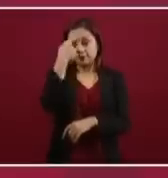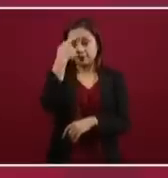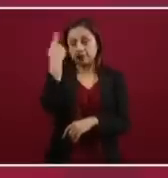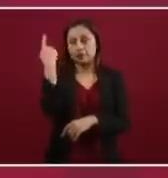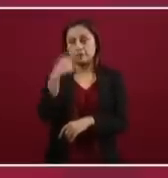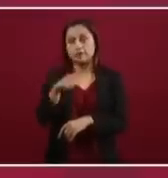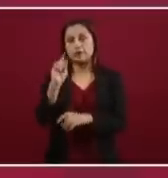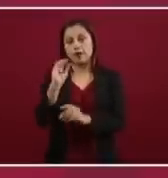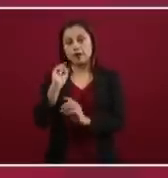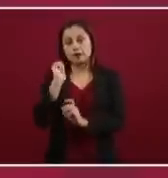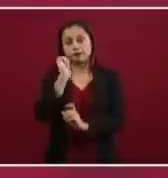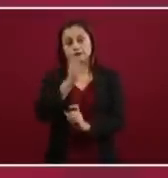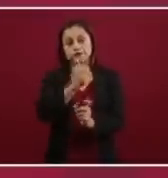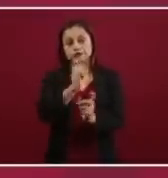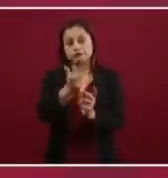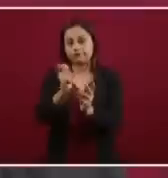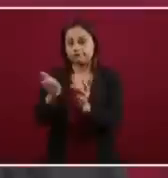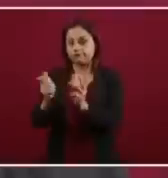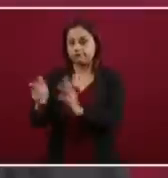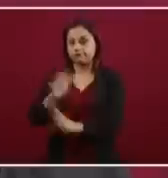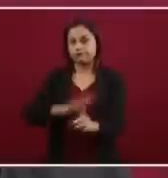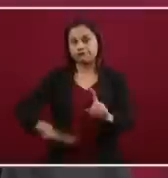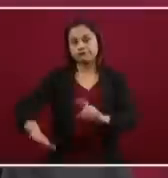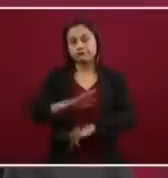Imagínense lo que es